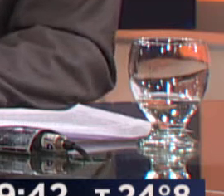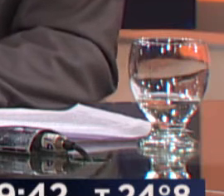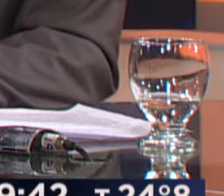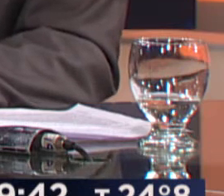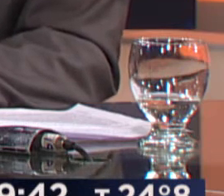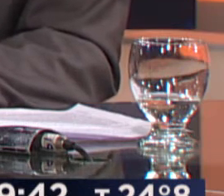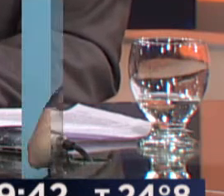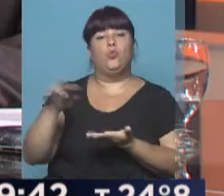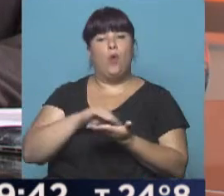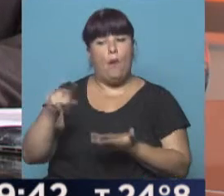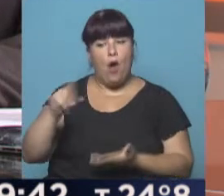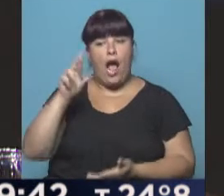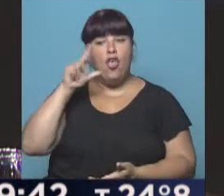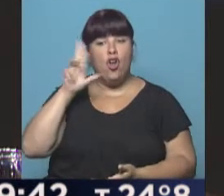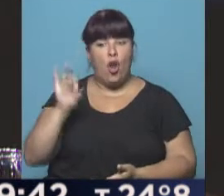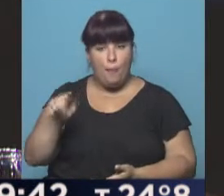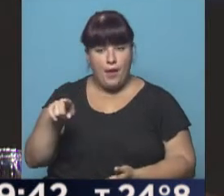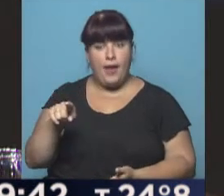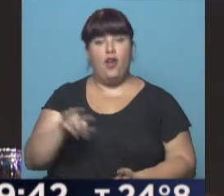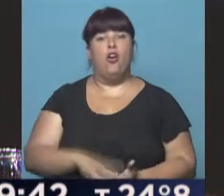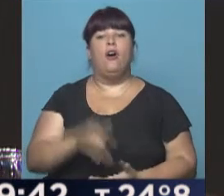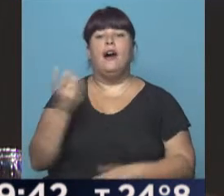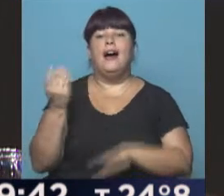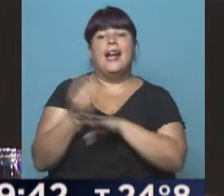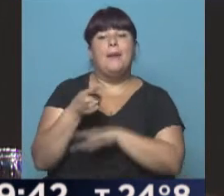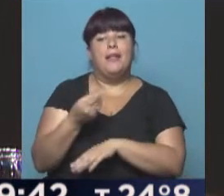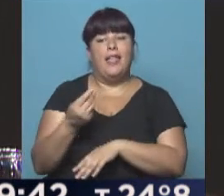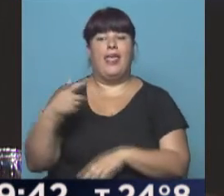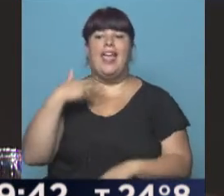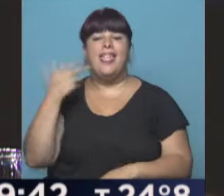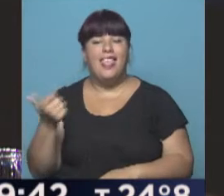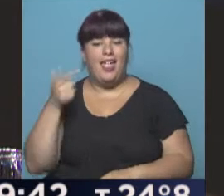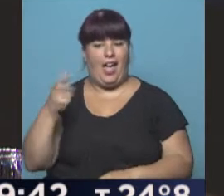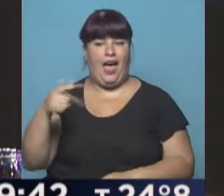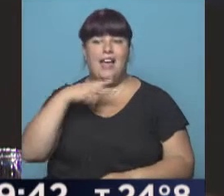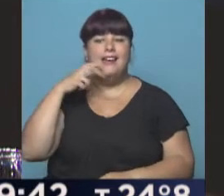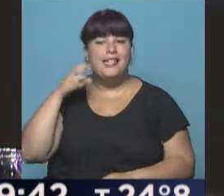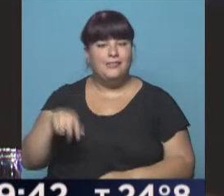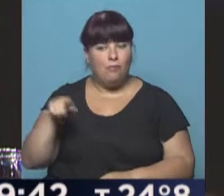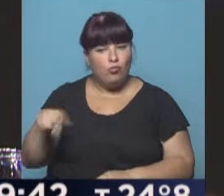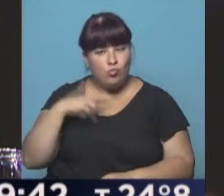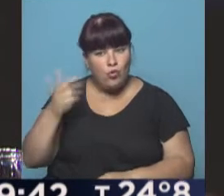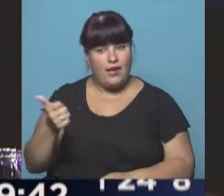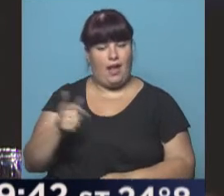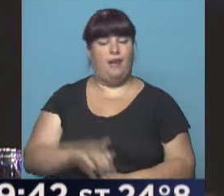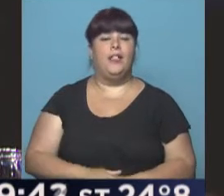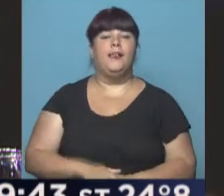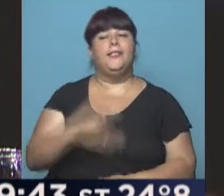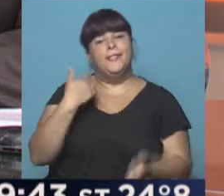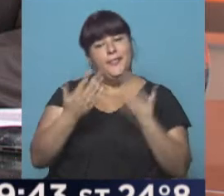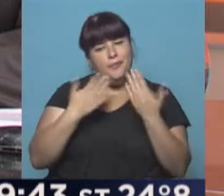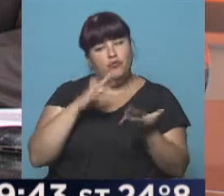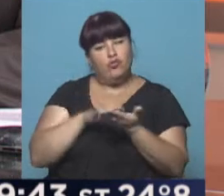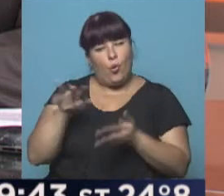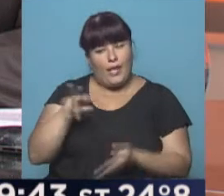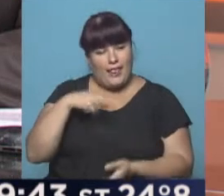el doctor manuel romero victórica representante de las hijas de nisman de alberto nisman estamos hablando